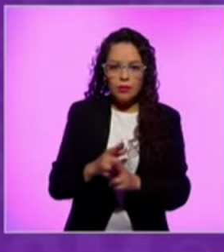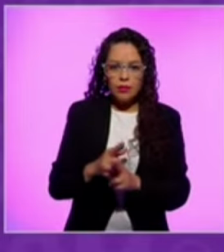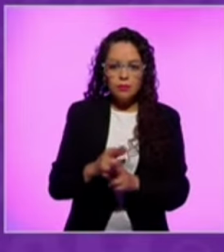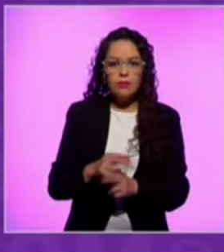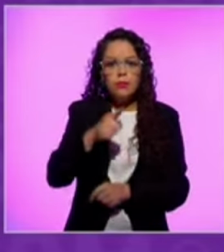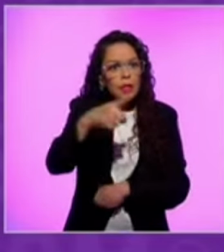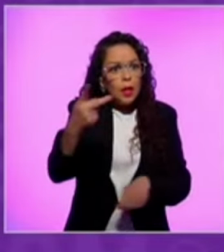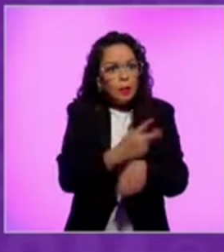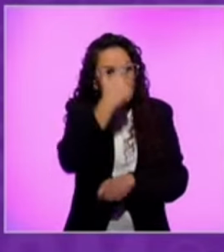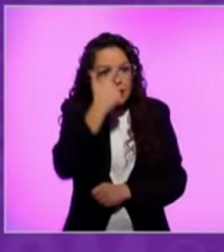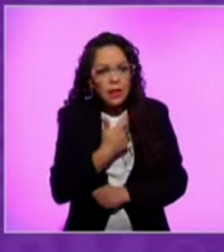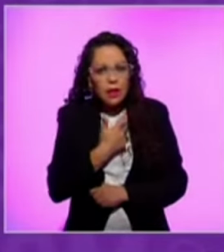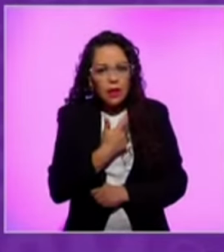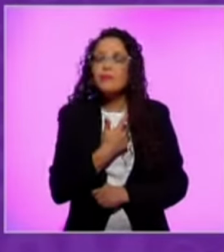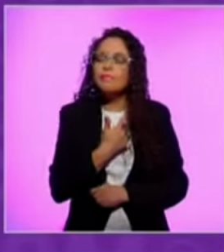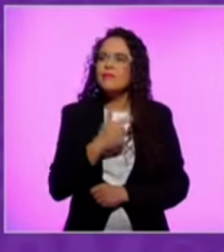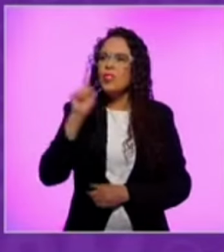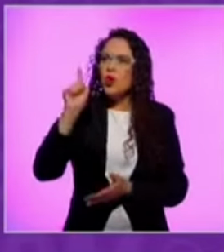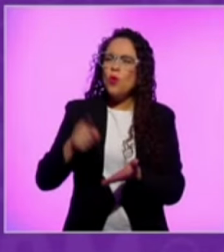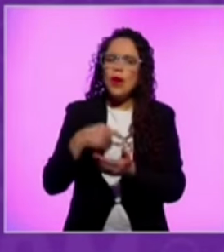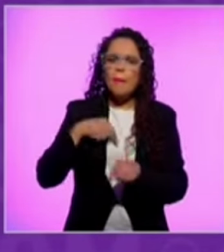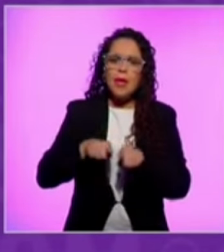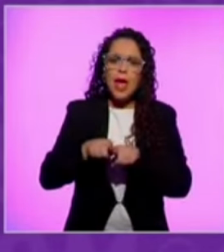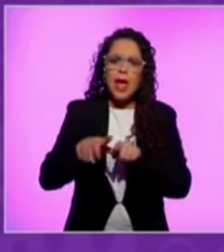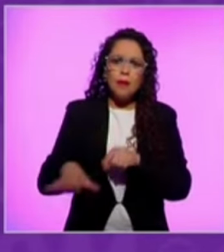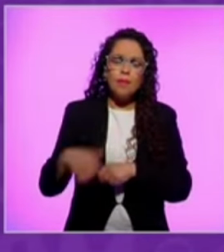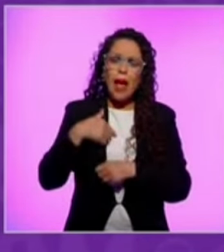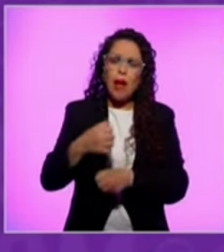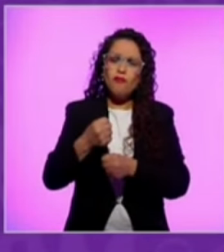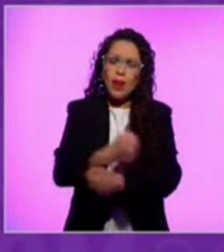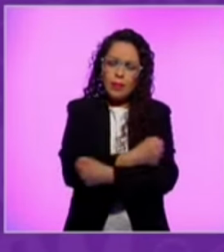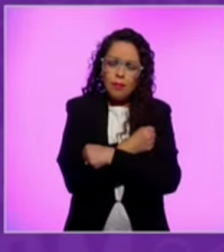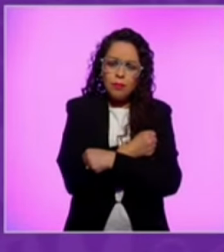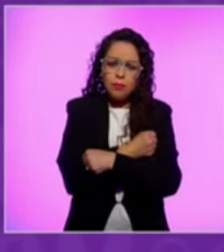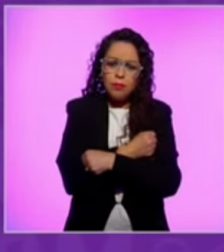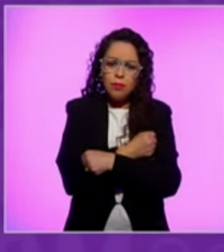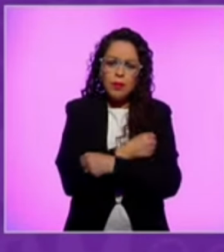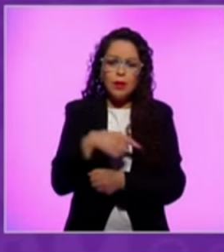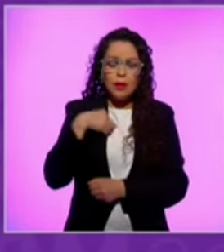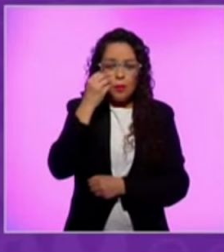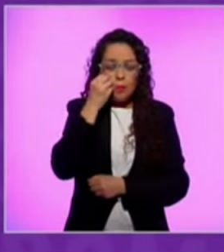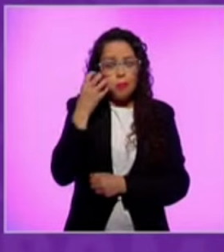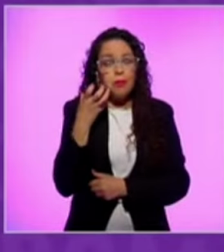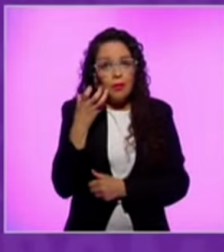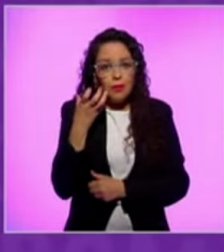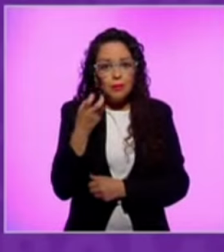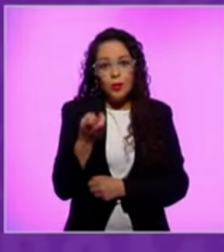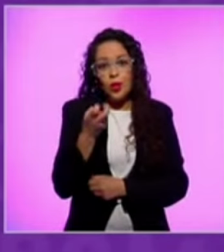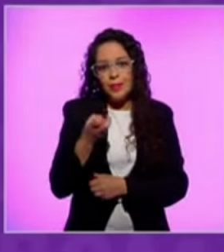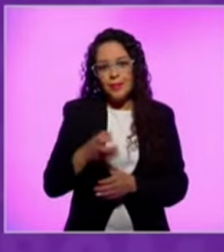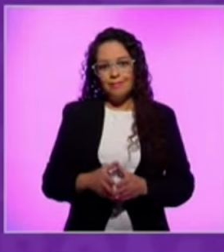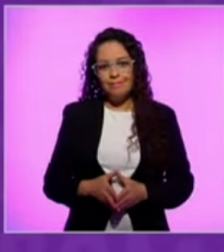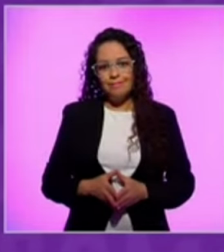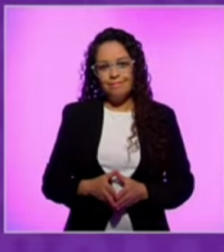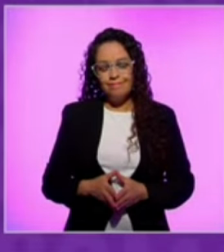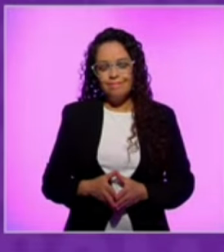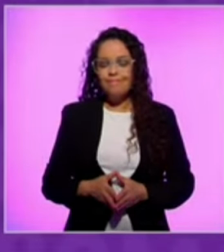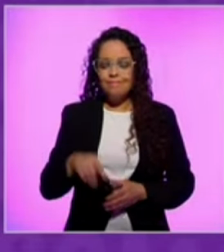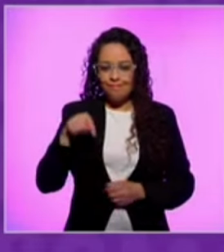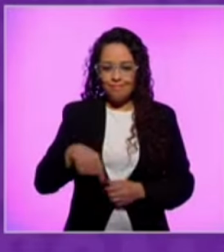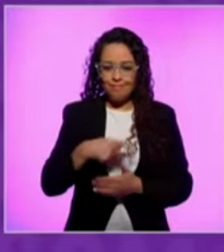pasó? Ah, es que un día mi hermana menor me abrazó demasiado fuerte, entonces ella me dejó así el ojo. Hoy en 80 millones,